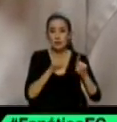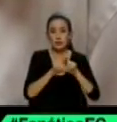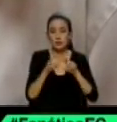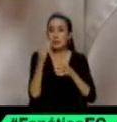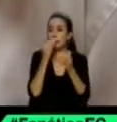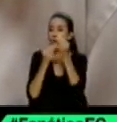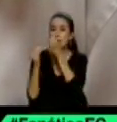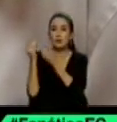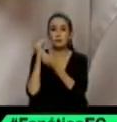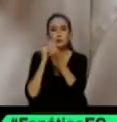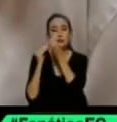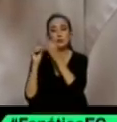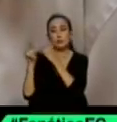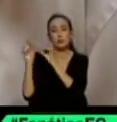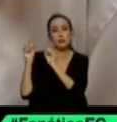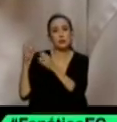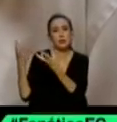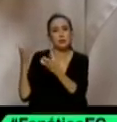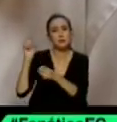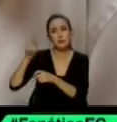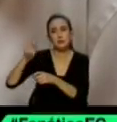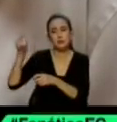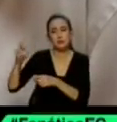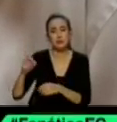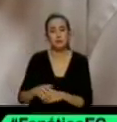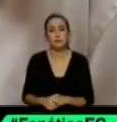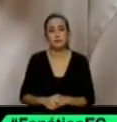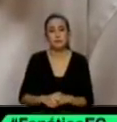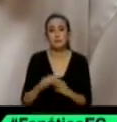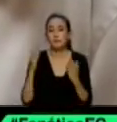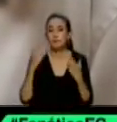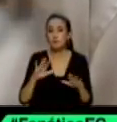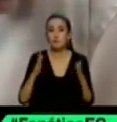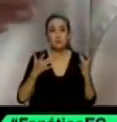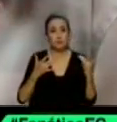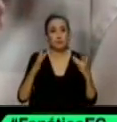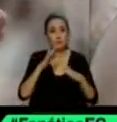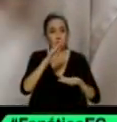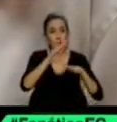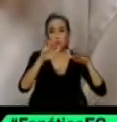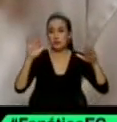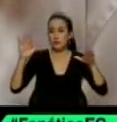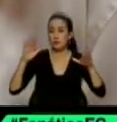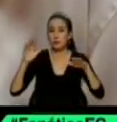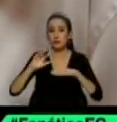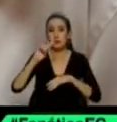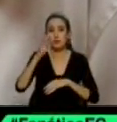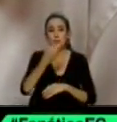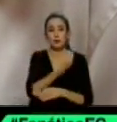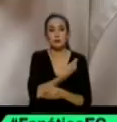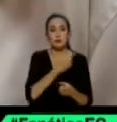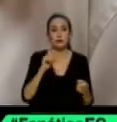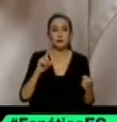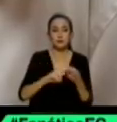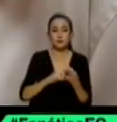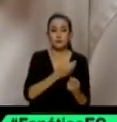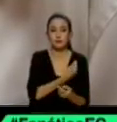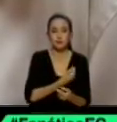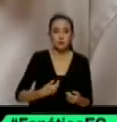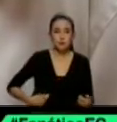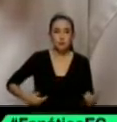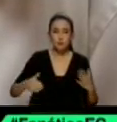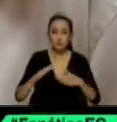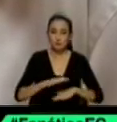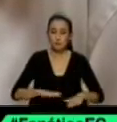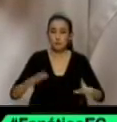alimentarse. Y eso es lo que estamos necesitando. Por eso usted ve que estamos reunidos con dos expresidentes, conversando porque